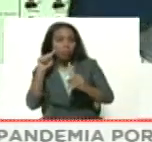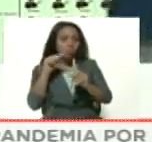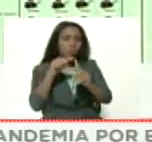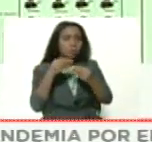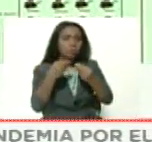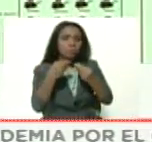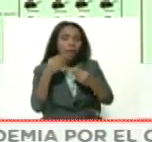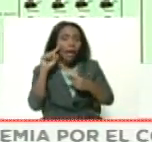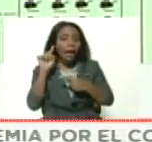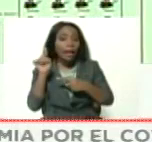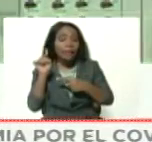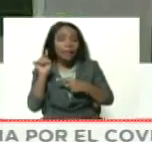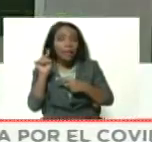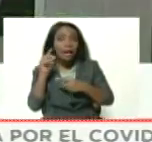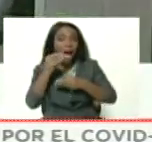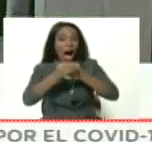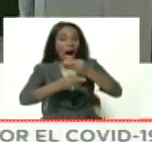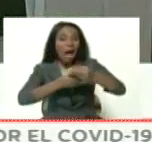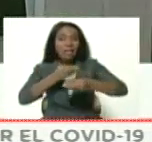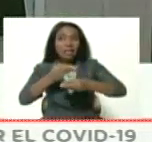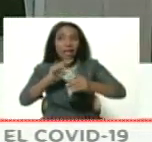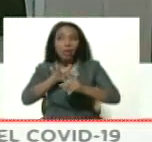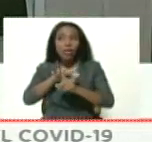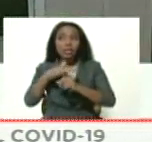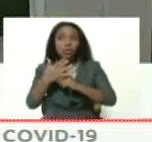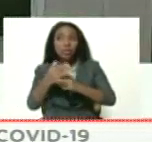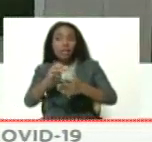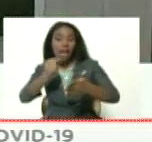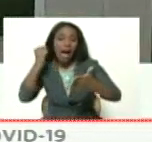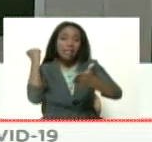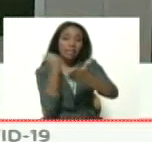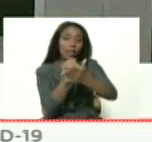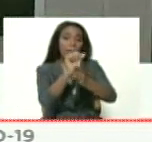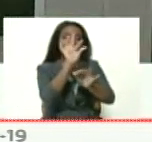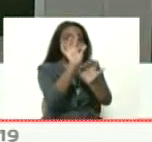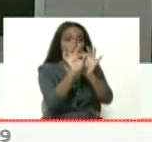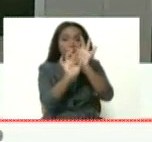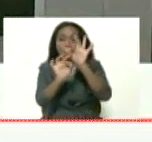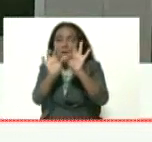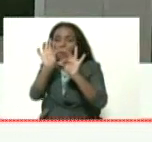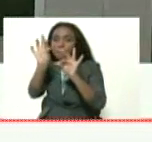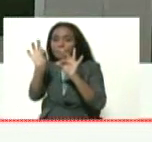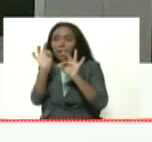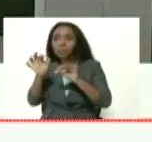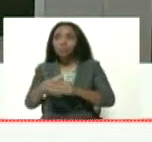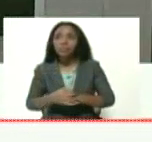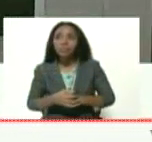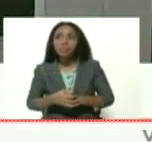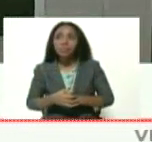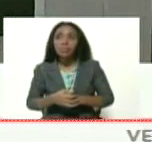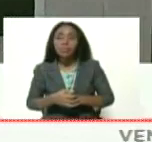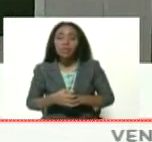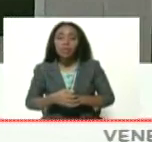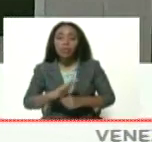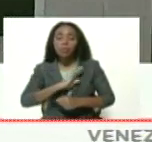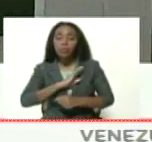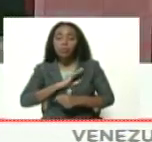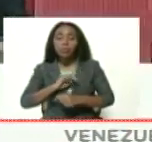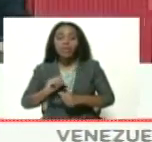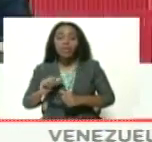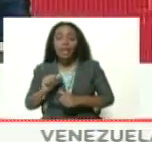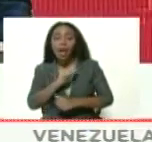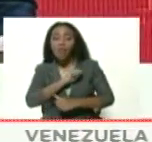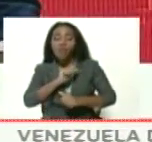a crear la situación de asesinatos selectivos que acaban de ser develados por nuestras fuerzas de